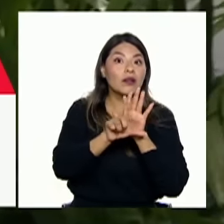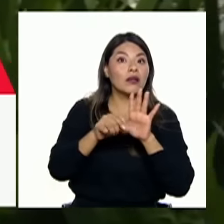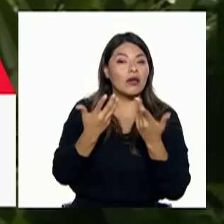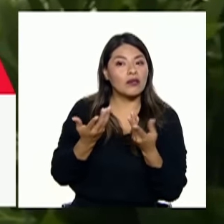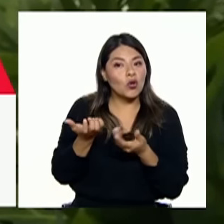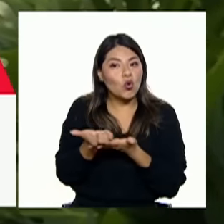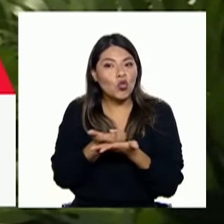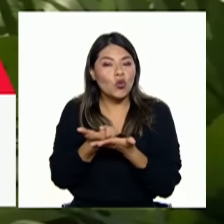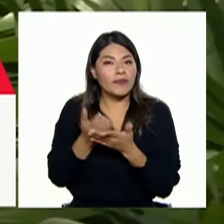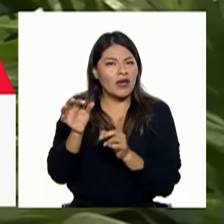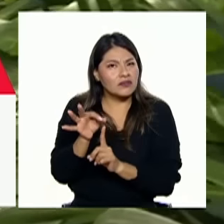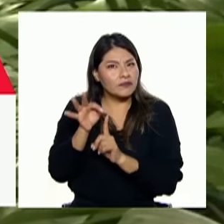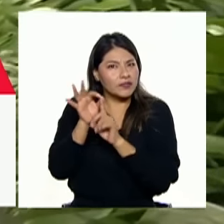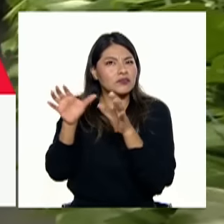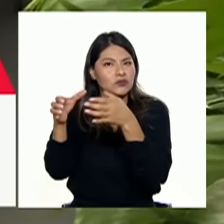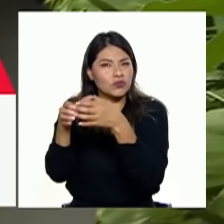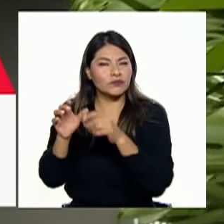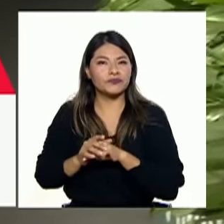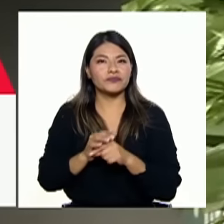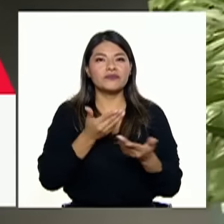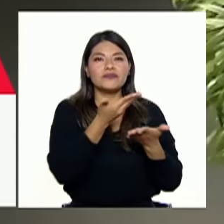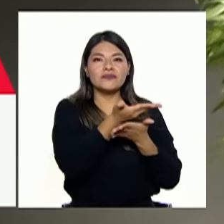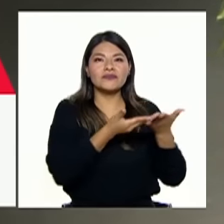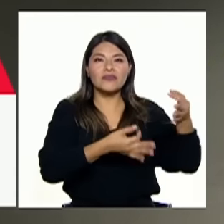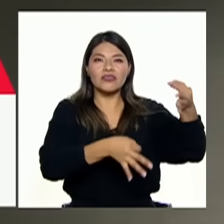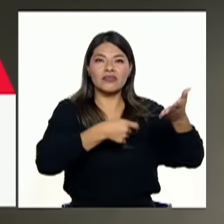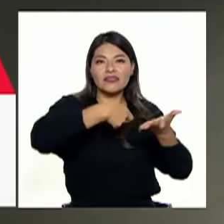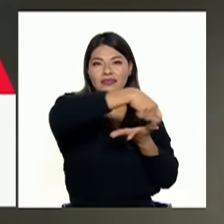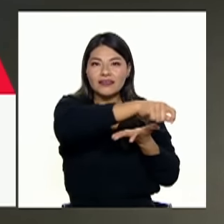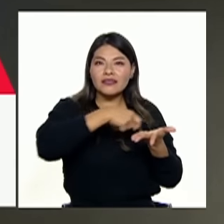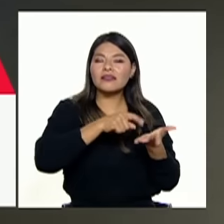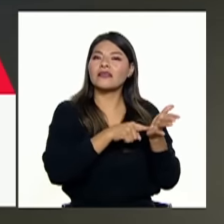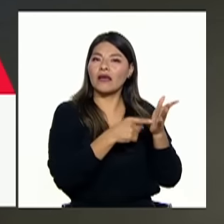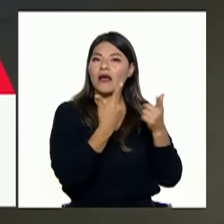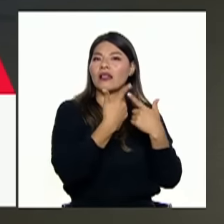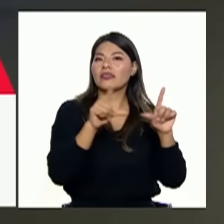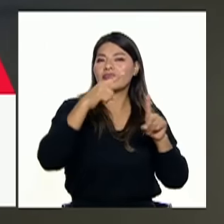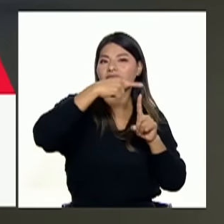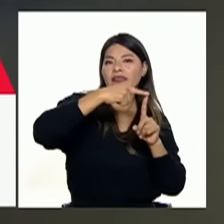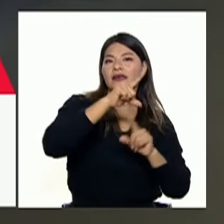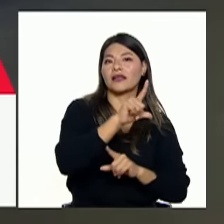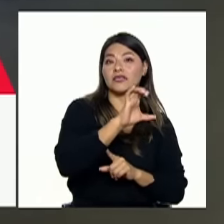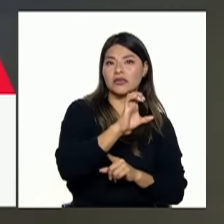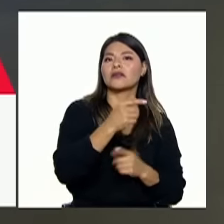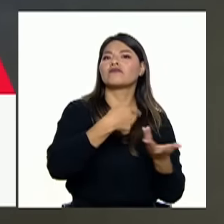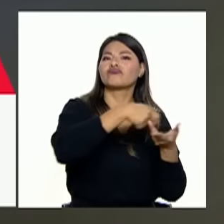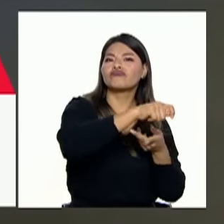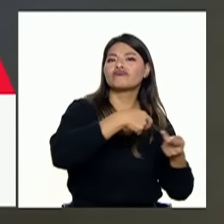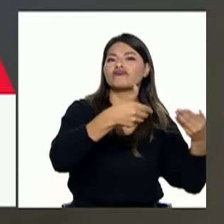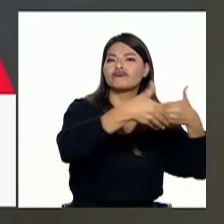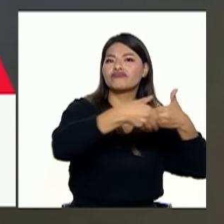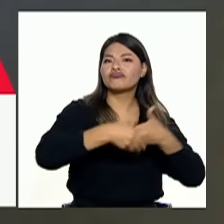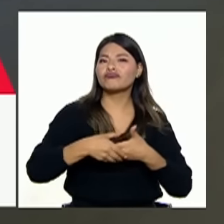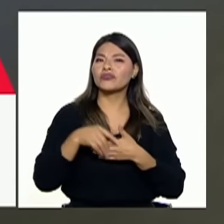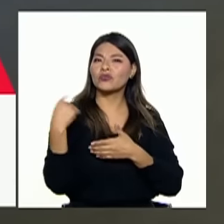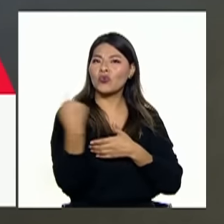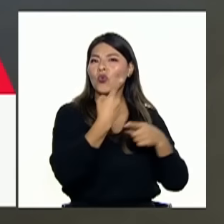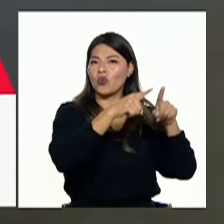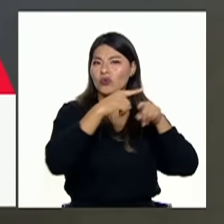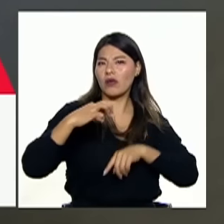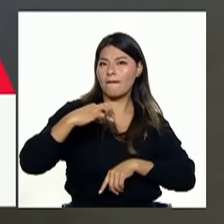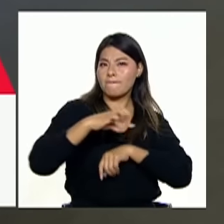Económicas Especiales, los tratados de libre comercio firmados con las principales economías del mundo. Lo mencionado